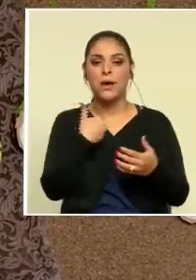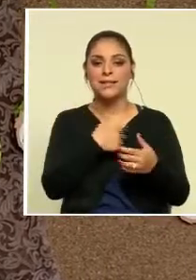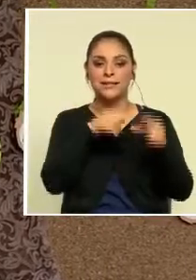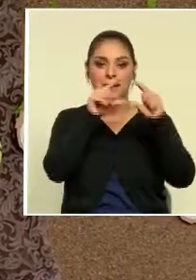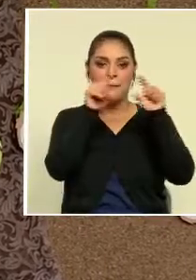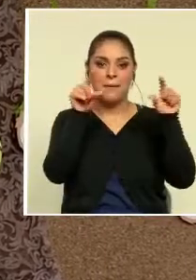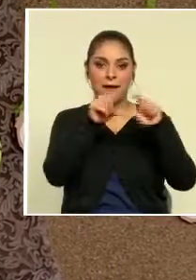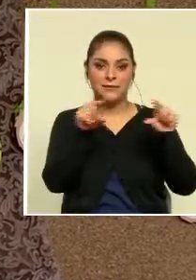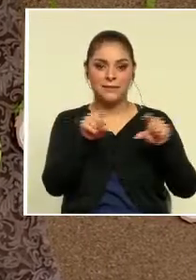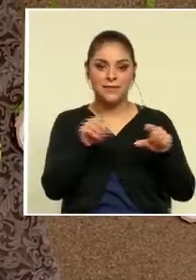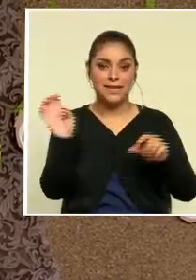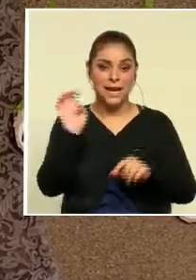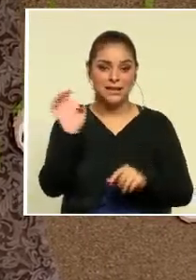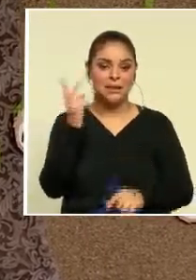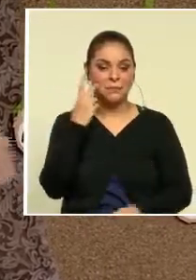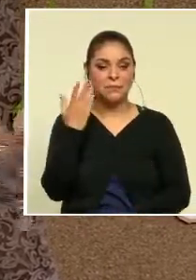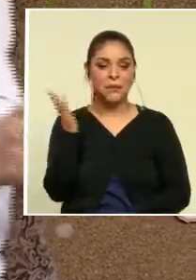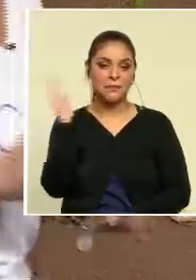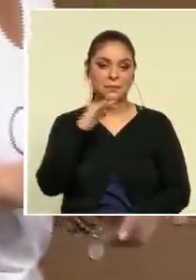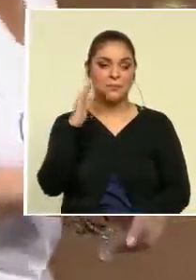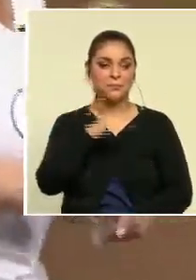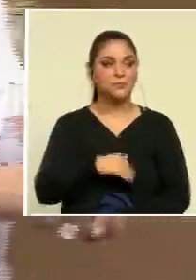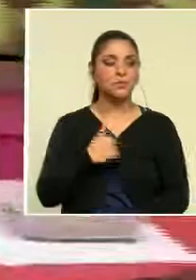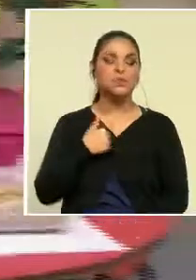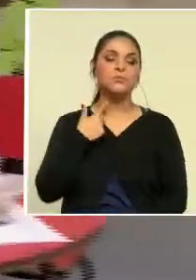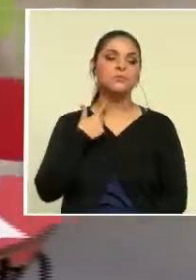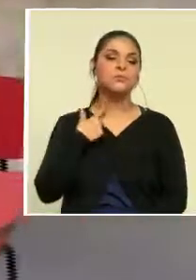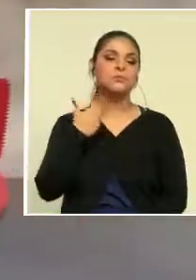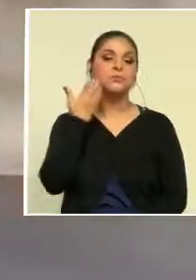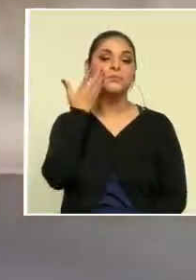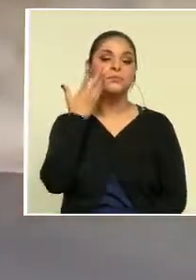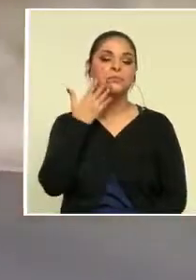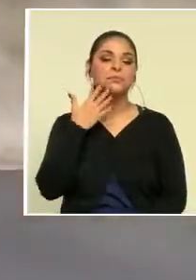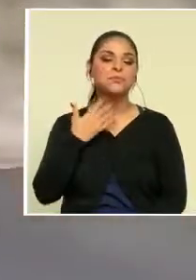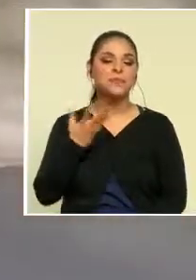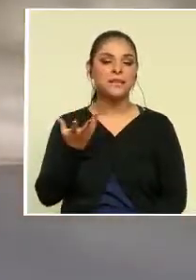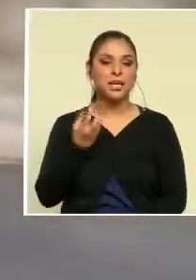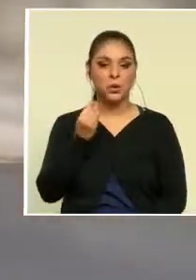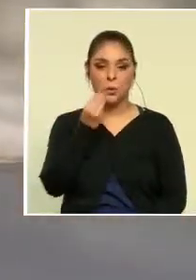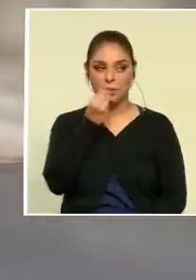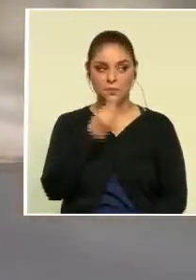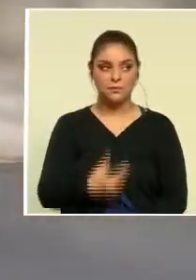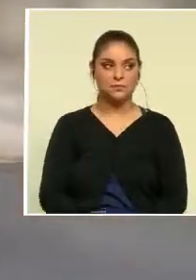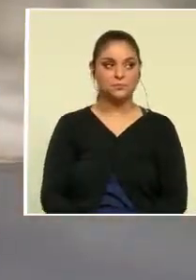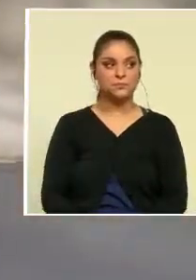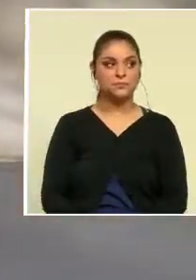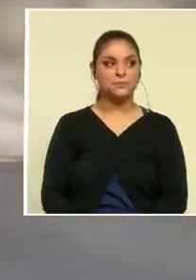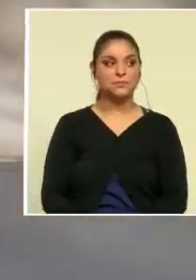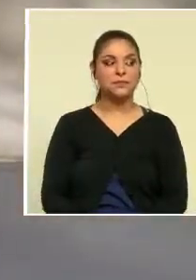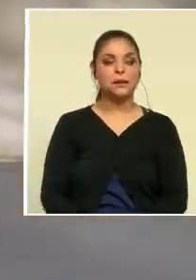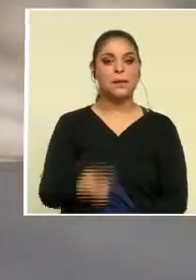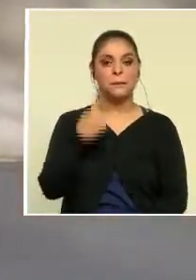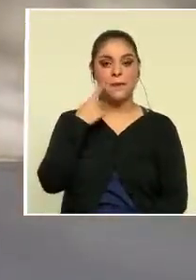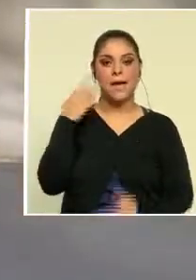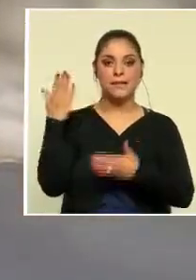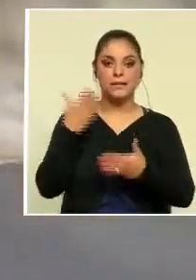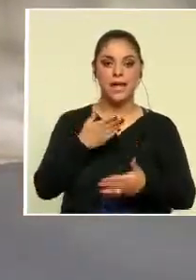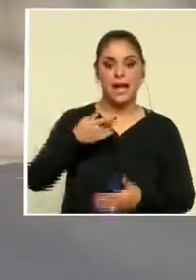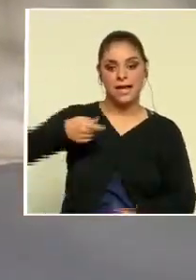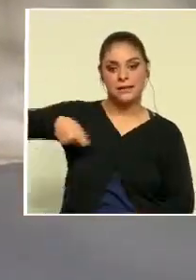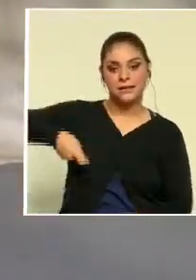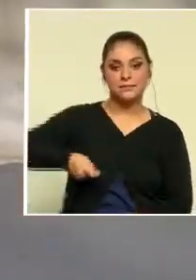barritas energéticas vamos a movernos ahora con más vamos a pedirle aquí al compañero que nos traiga una espátula que está por allá